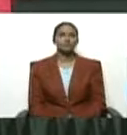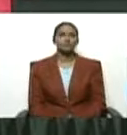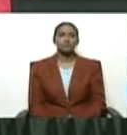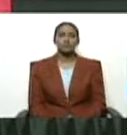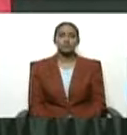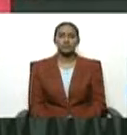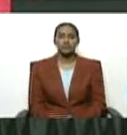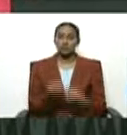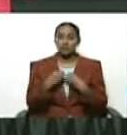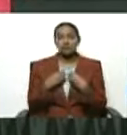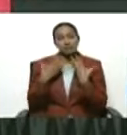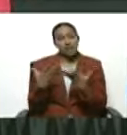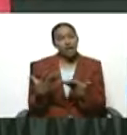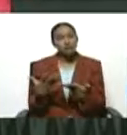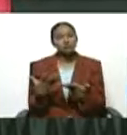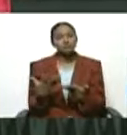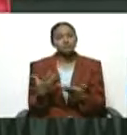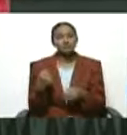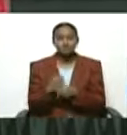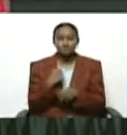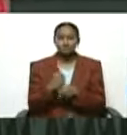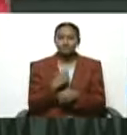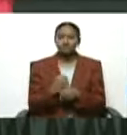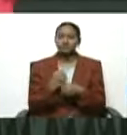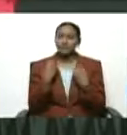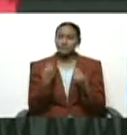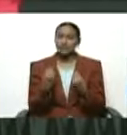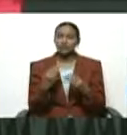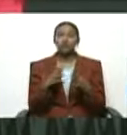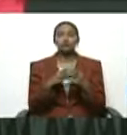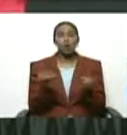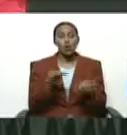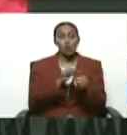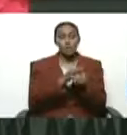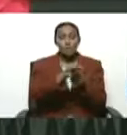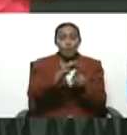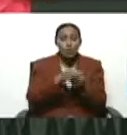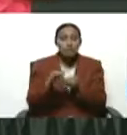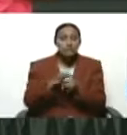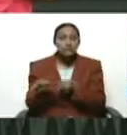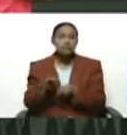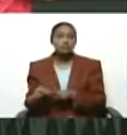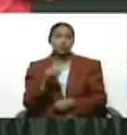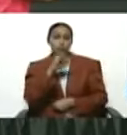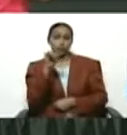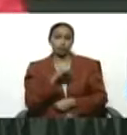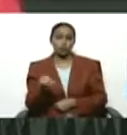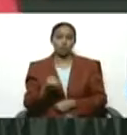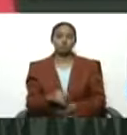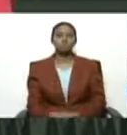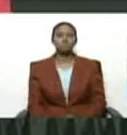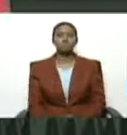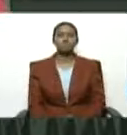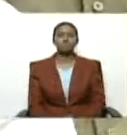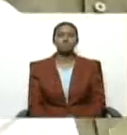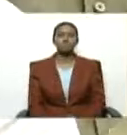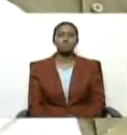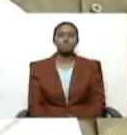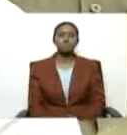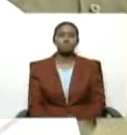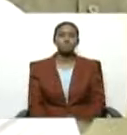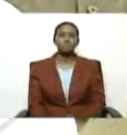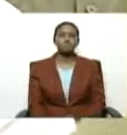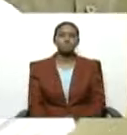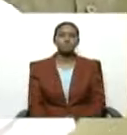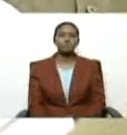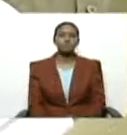más fuerza en cada uno de los sectores donde están ubicadas. Entonces, esas son básicamente